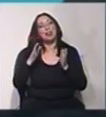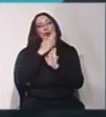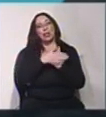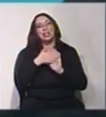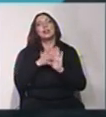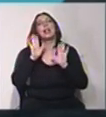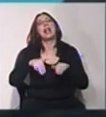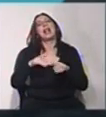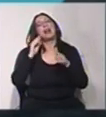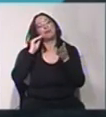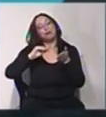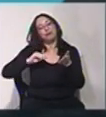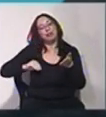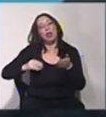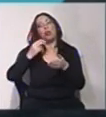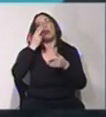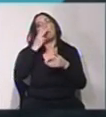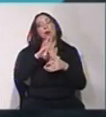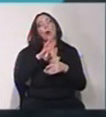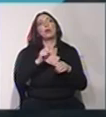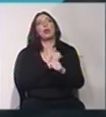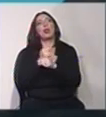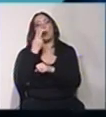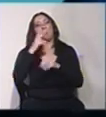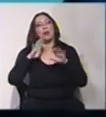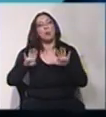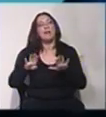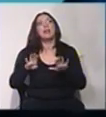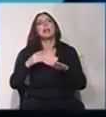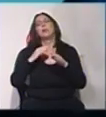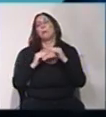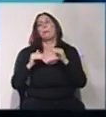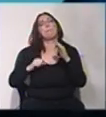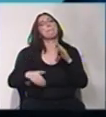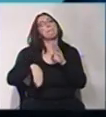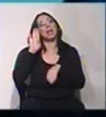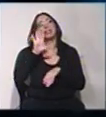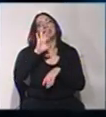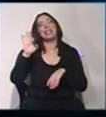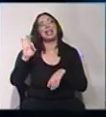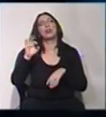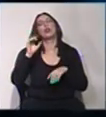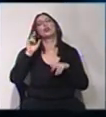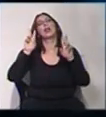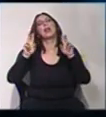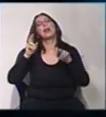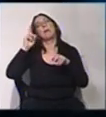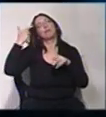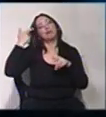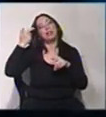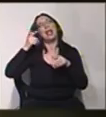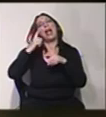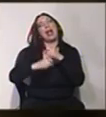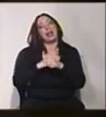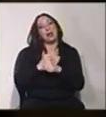suicidios registrados en nuestro país entre los años 2004-2009 superan los 500 casos anuales. Las tasas por suicidios cada